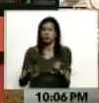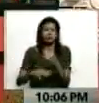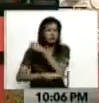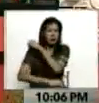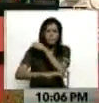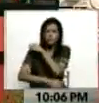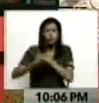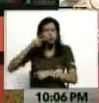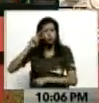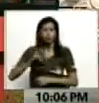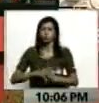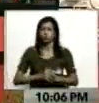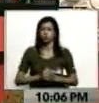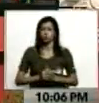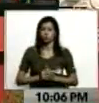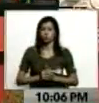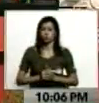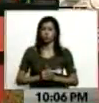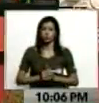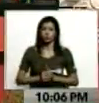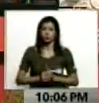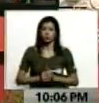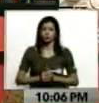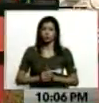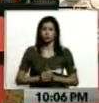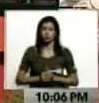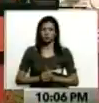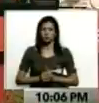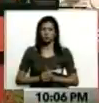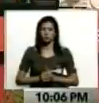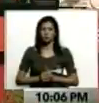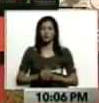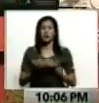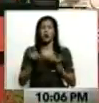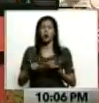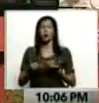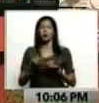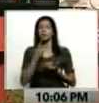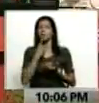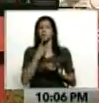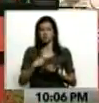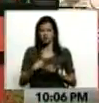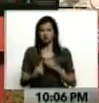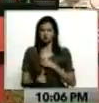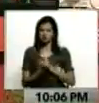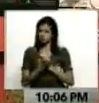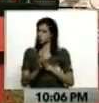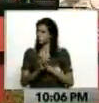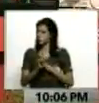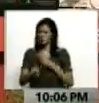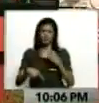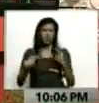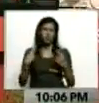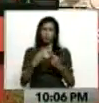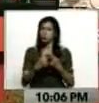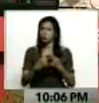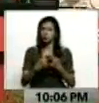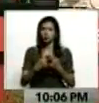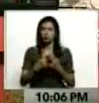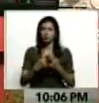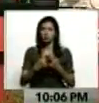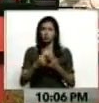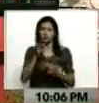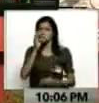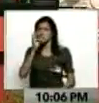unos pillos eran ellos y ahora nos van a decir a nosotros no hermanito Aquí no